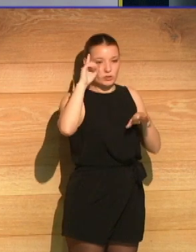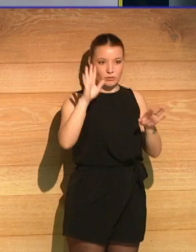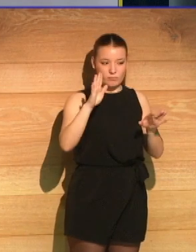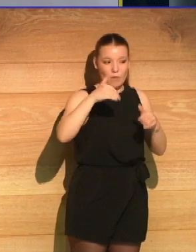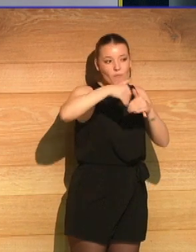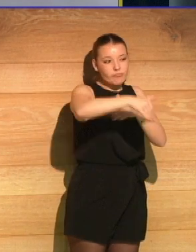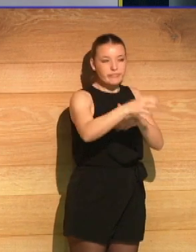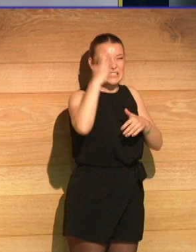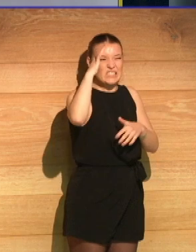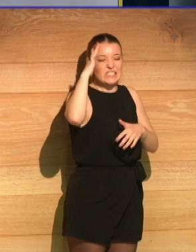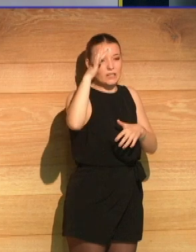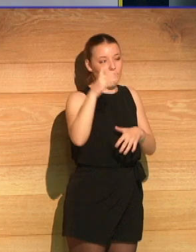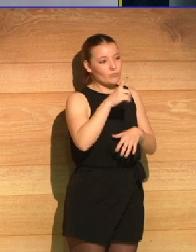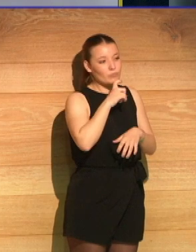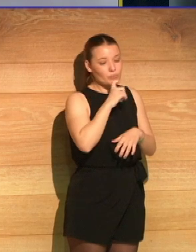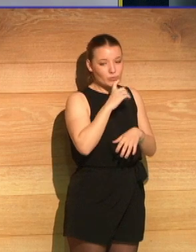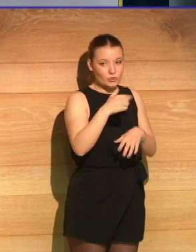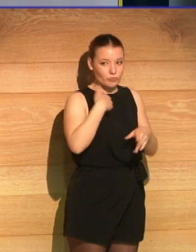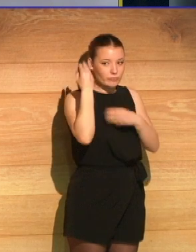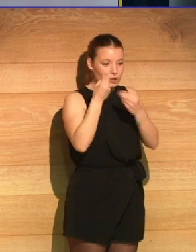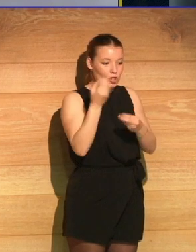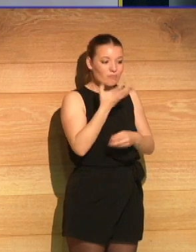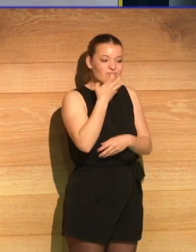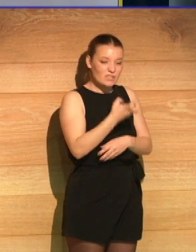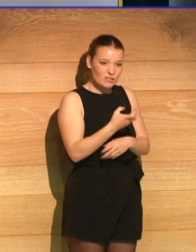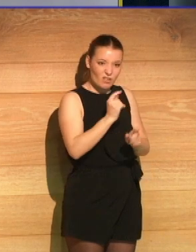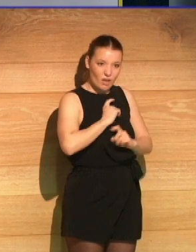Me produce tristeza pensar eso, pero